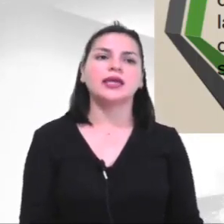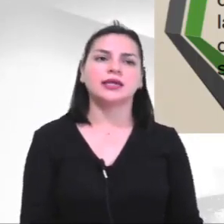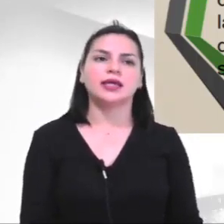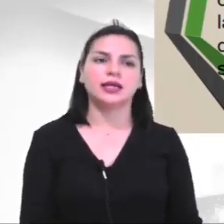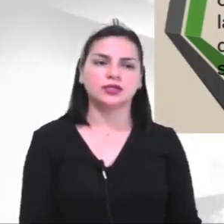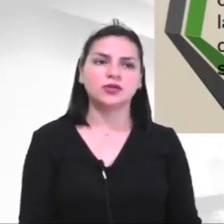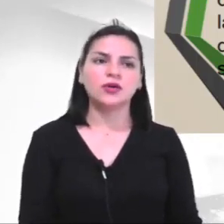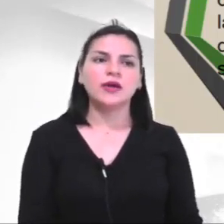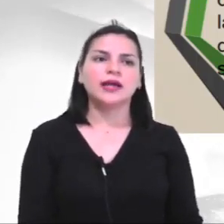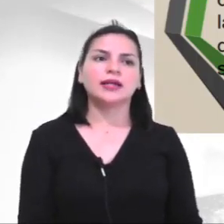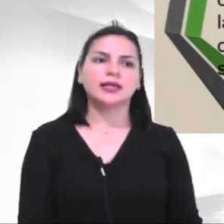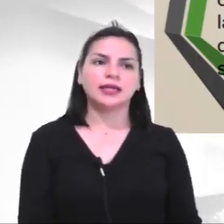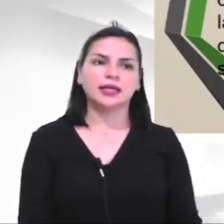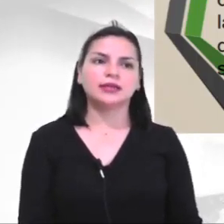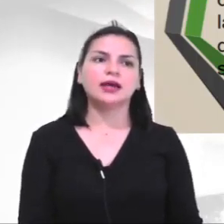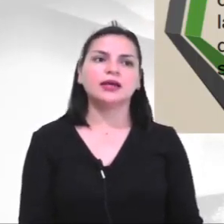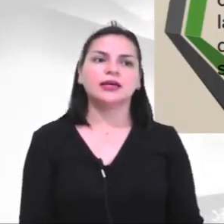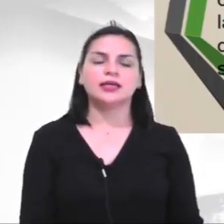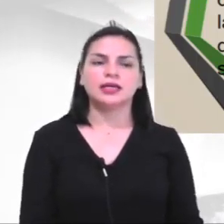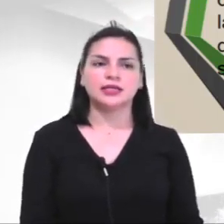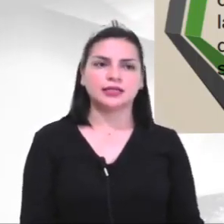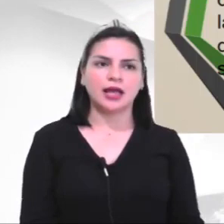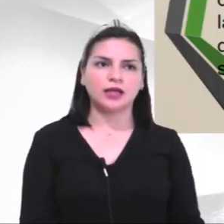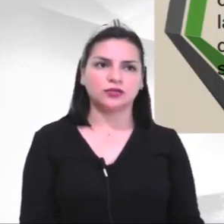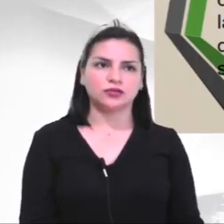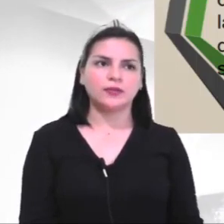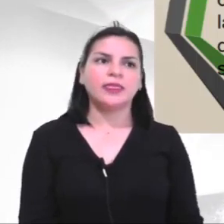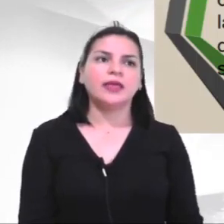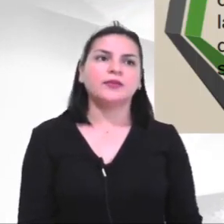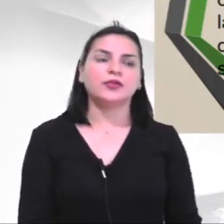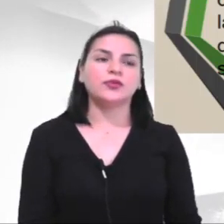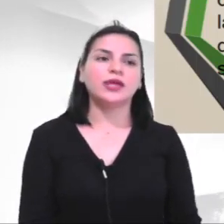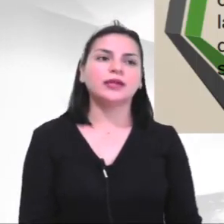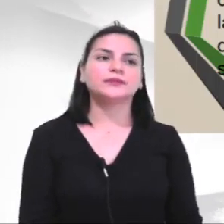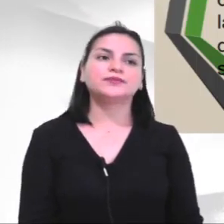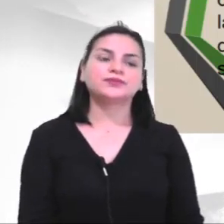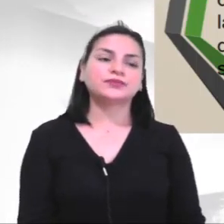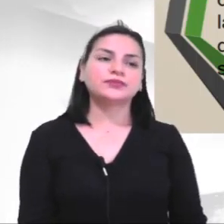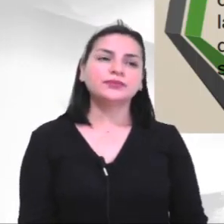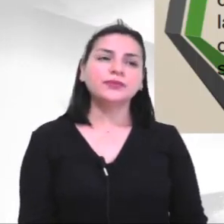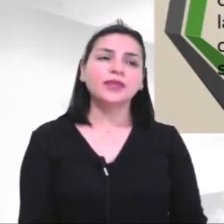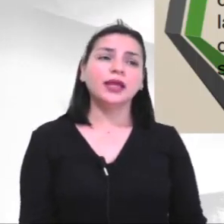e ingreso, riqueza y estatus. Muy bien.